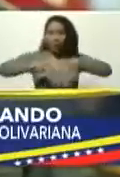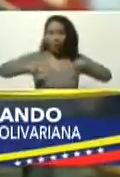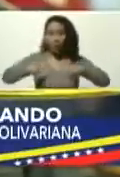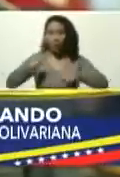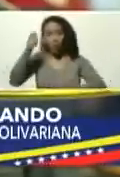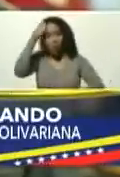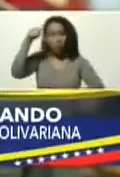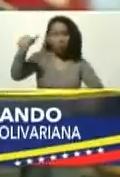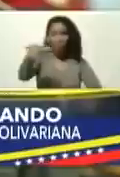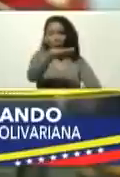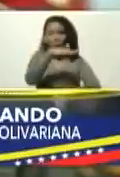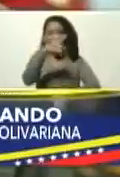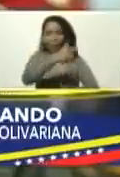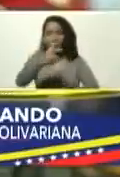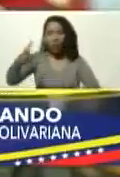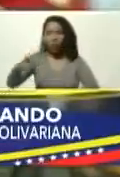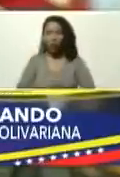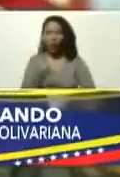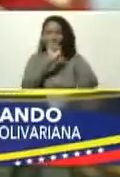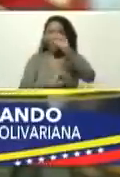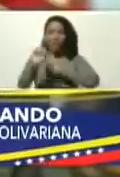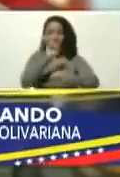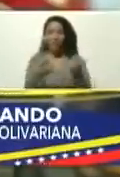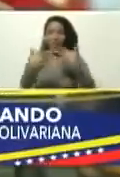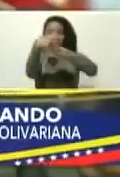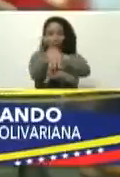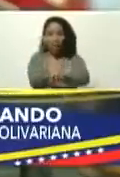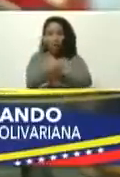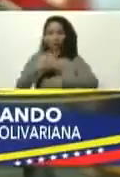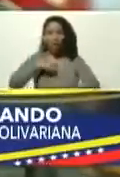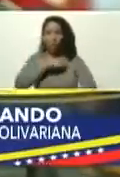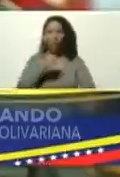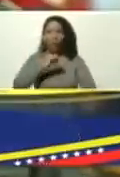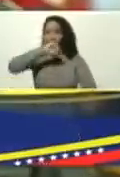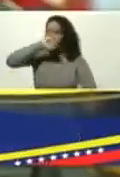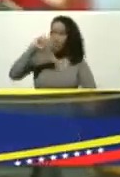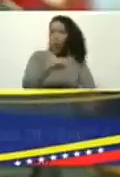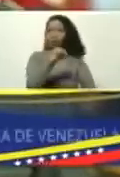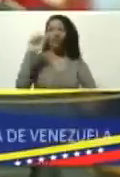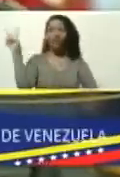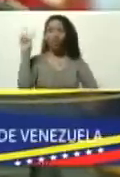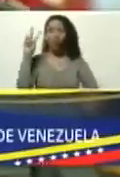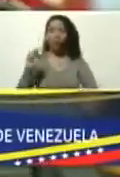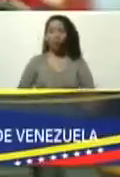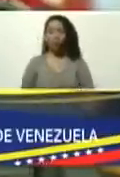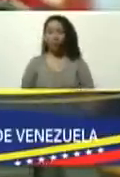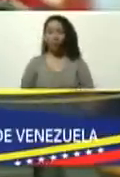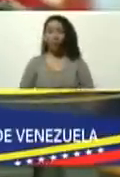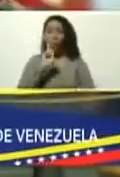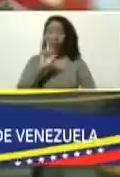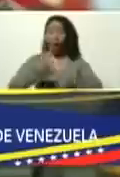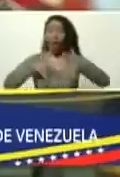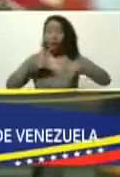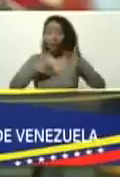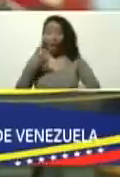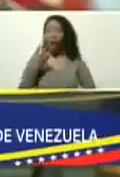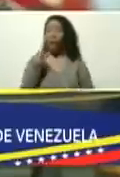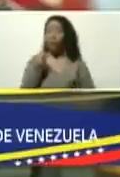pueblo, para la defensa integral de nuestra amada Venezuela. Un acto muy